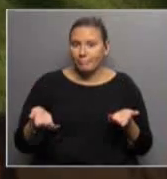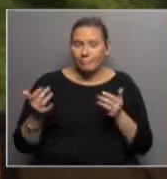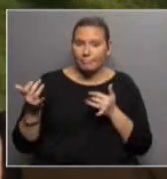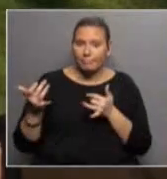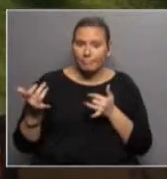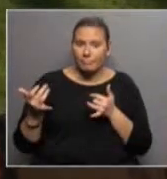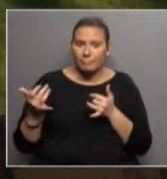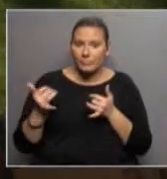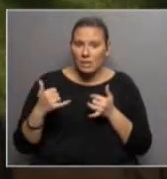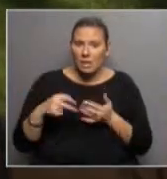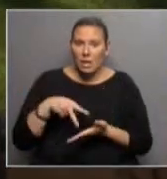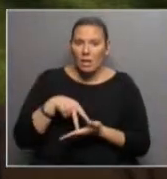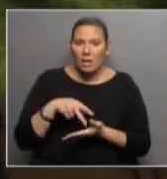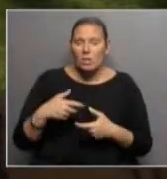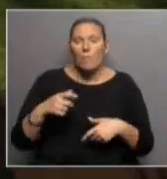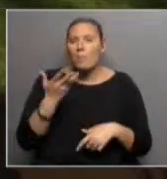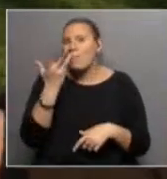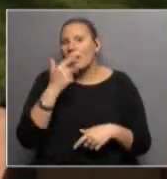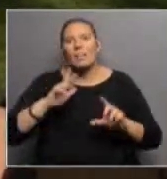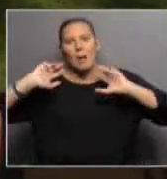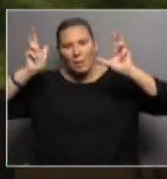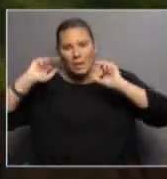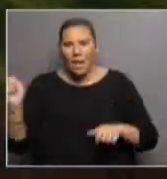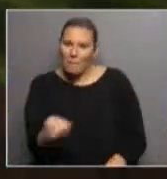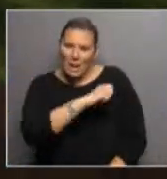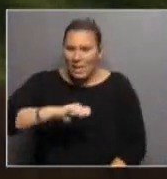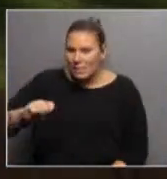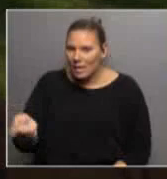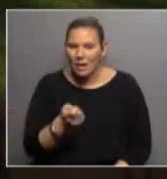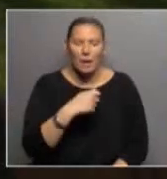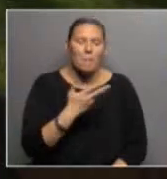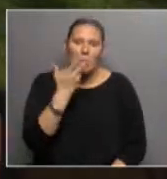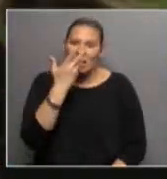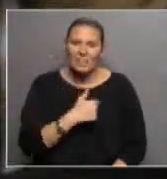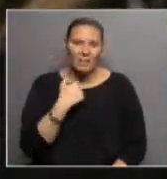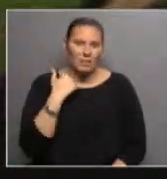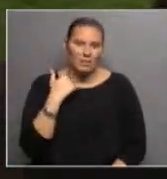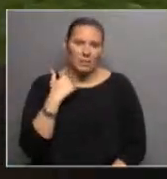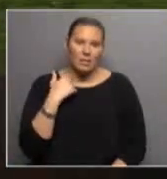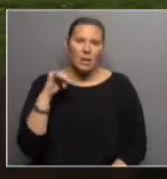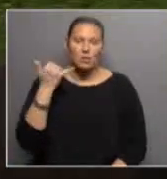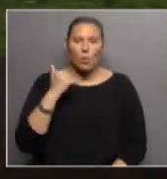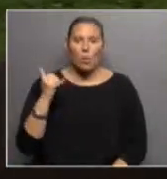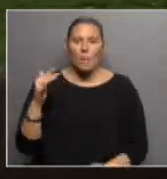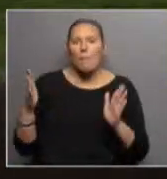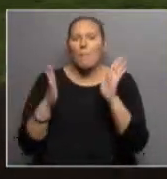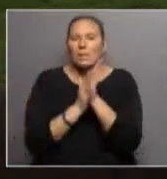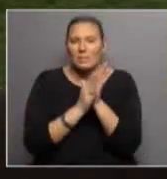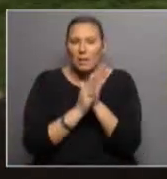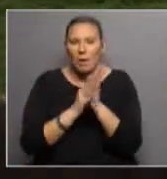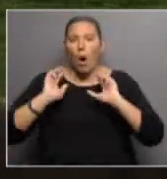jugar a, bueno, yo era mucho juego de pelota, me dejaba jugar al voleibol, a la paleta, eso sí. Yo jugaba al manchado y al